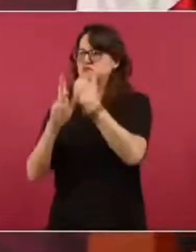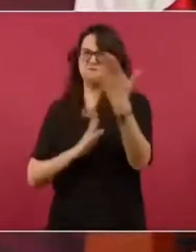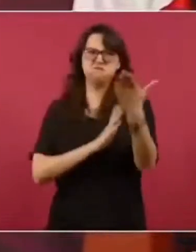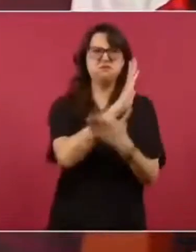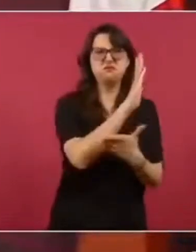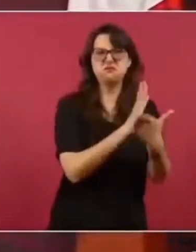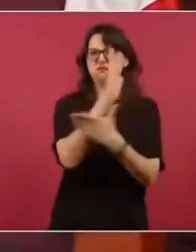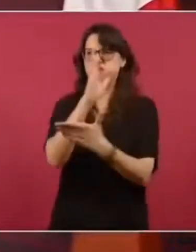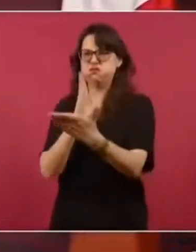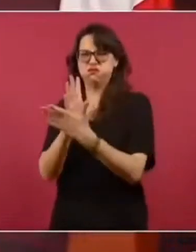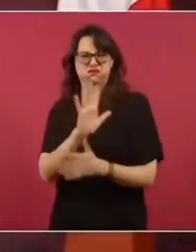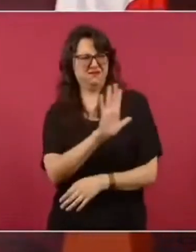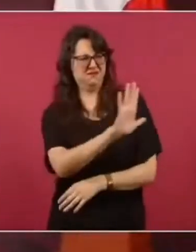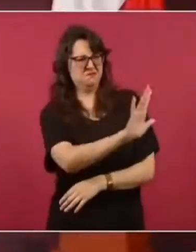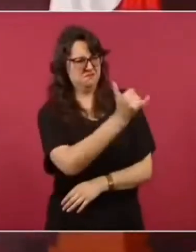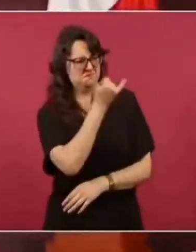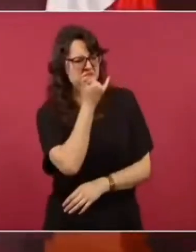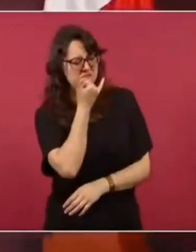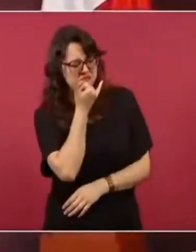derecho?